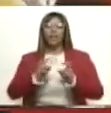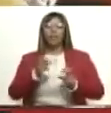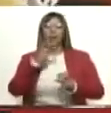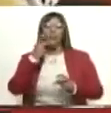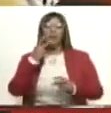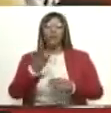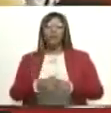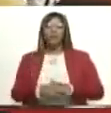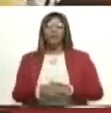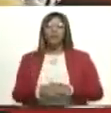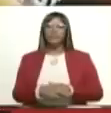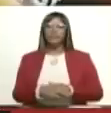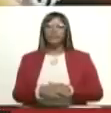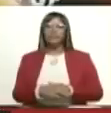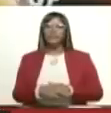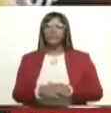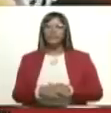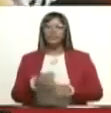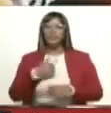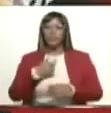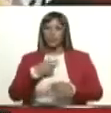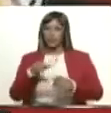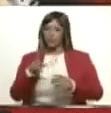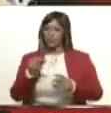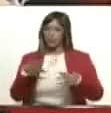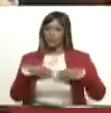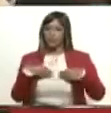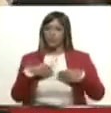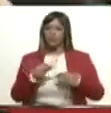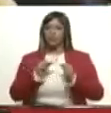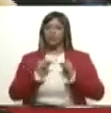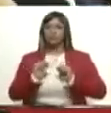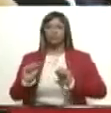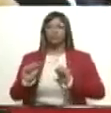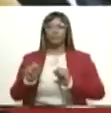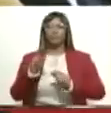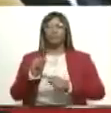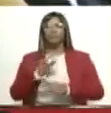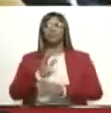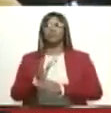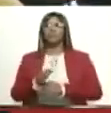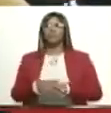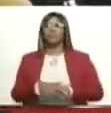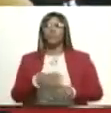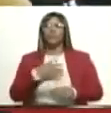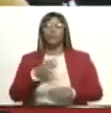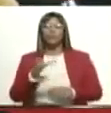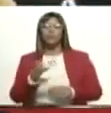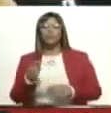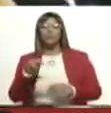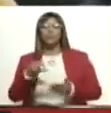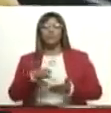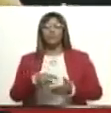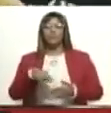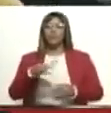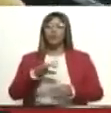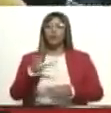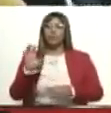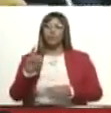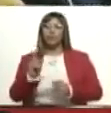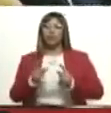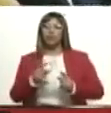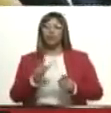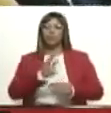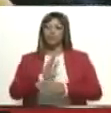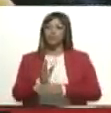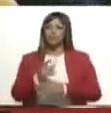como tal. Es decir, yo rechazo inhabilitaciones y sanciones. Lamentablemente las cúpulas de este país, unos sancionan,